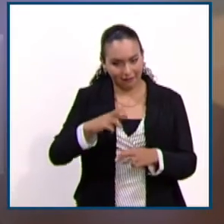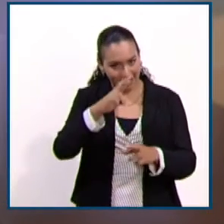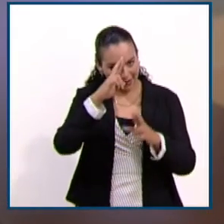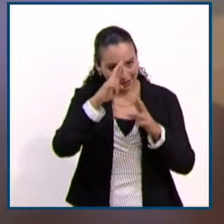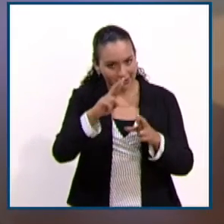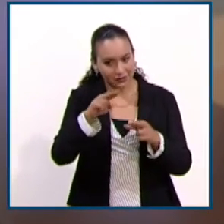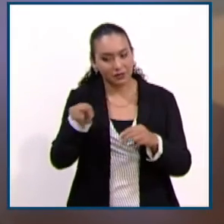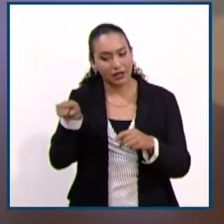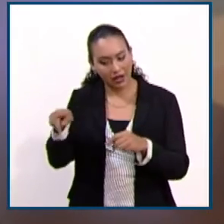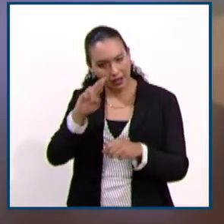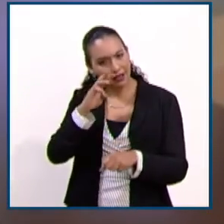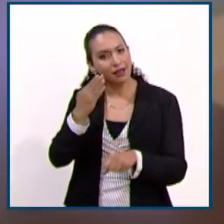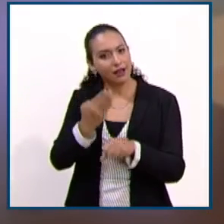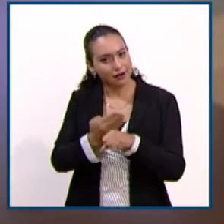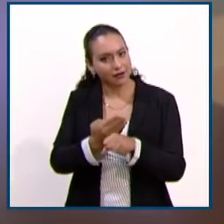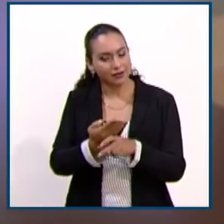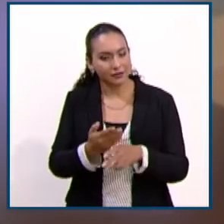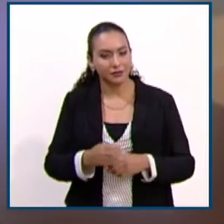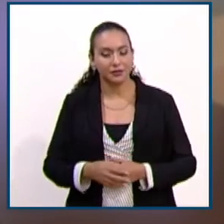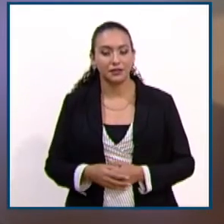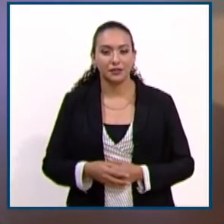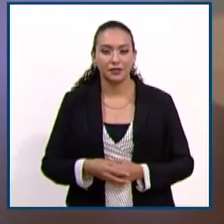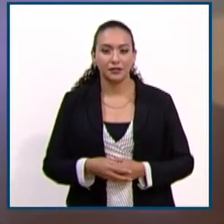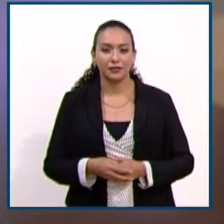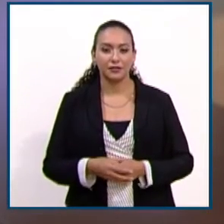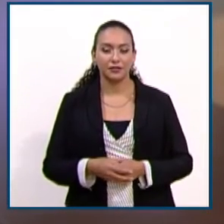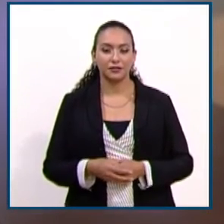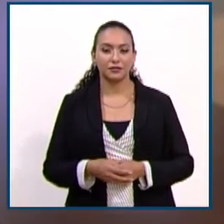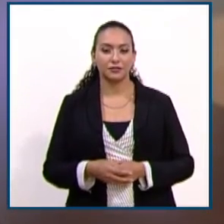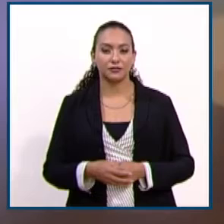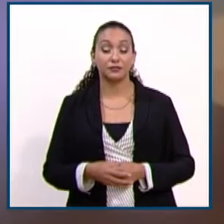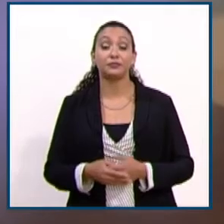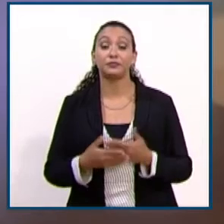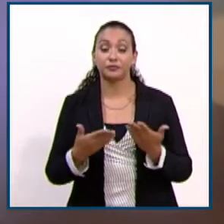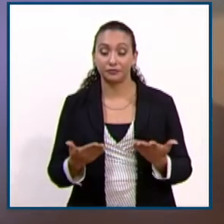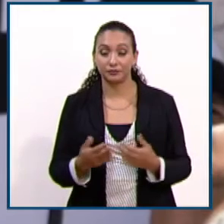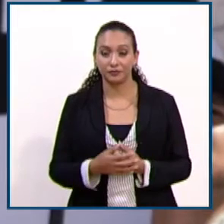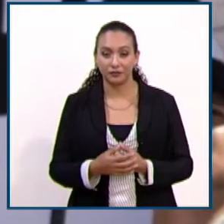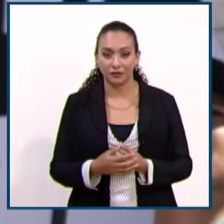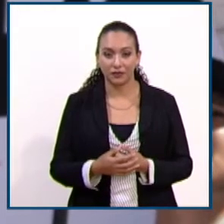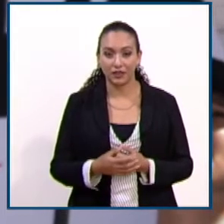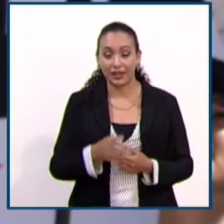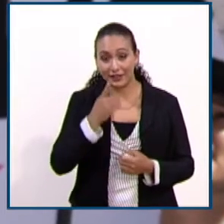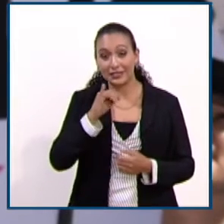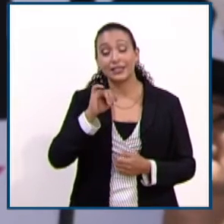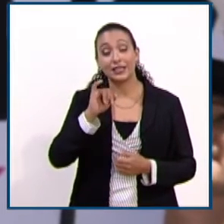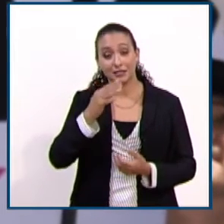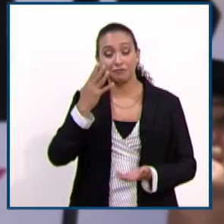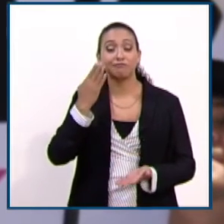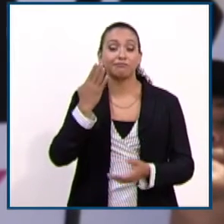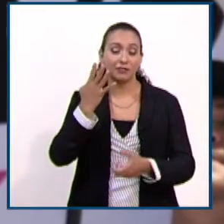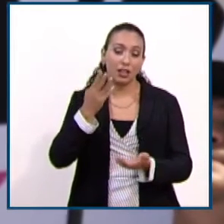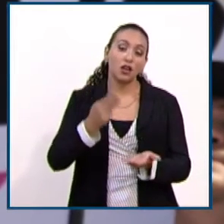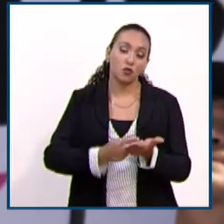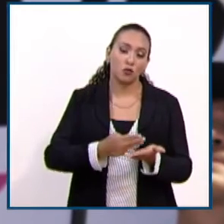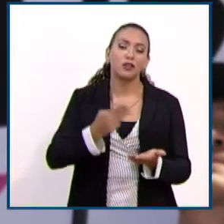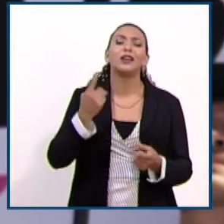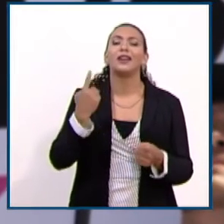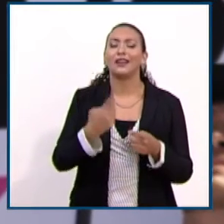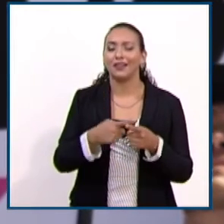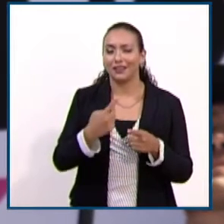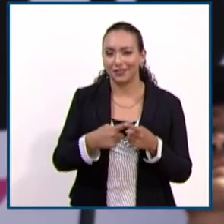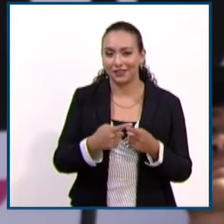responsable dio para imponerla. Por esta misma razón, se confirmó la sanción que impuso también la Sala